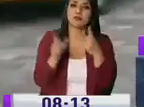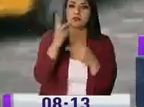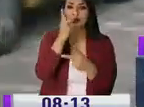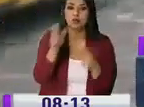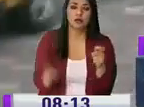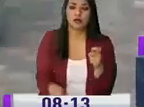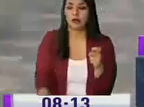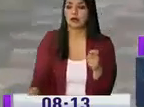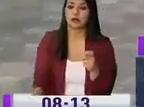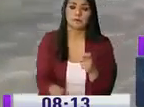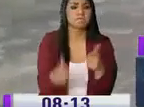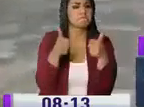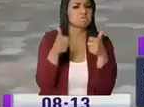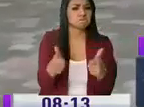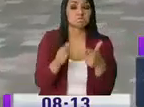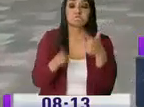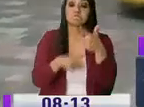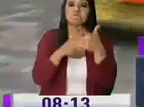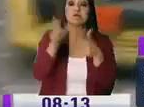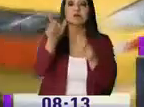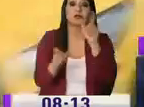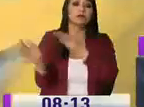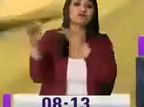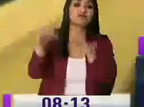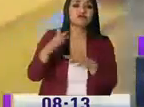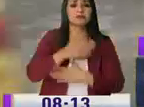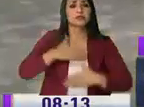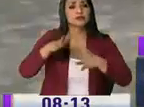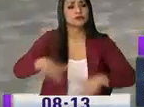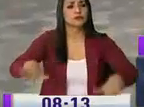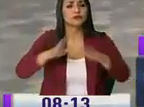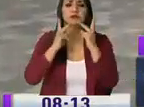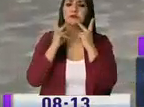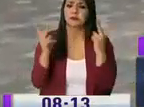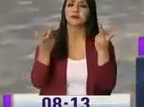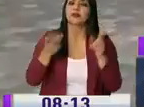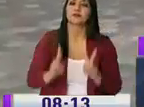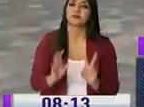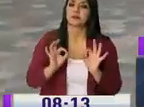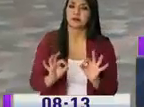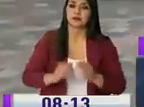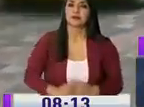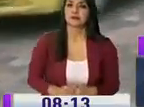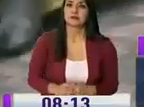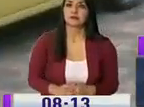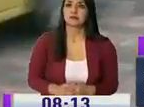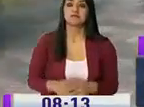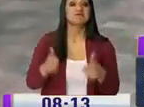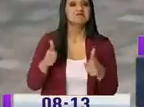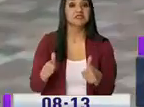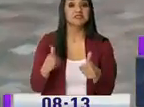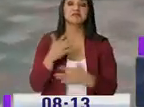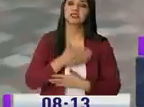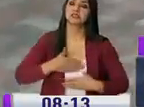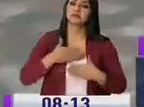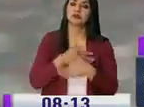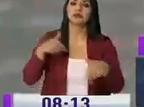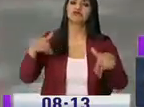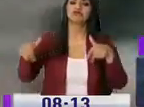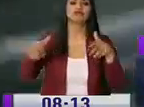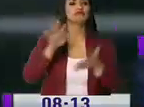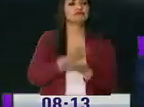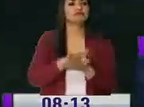videntes y personas que vienen a disfrutar de este espacio público, si apropian de manera adecuada, pueden caminar con